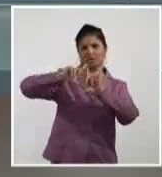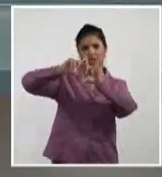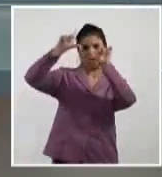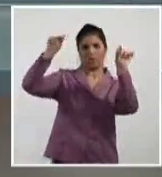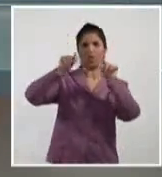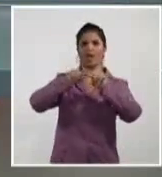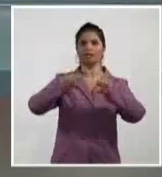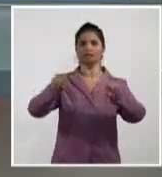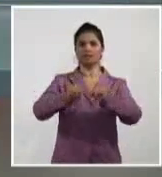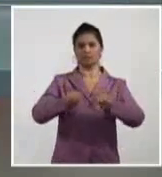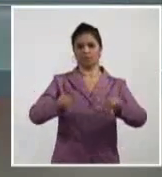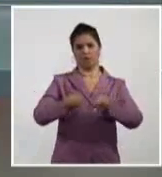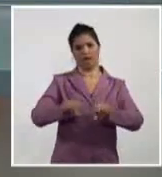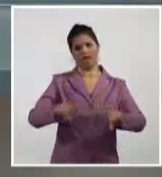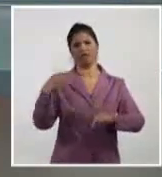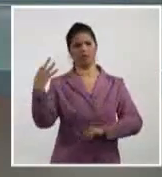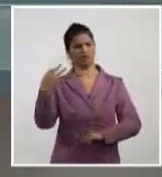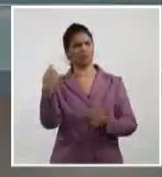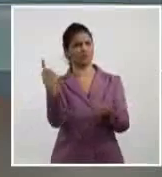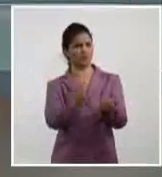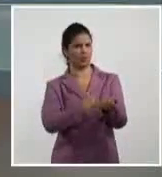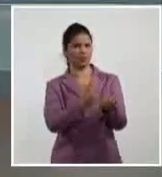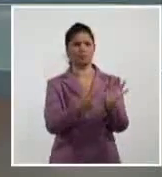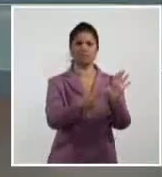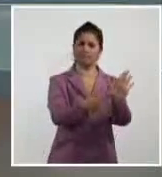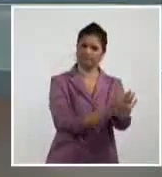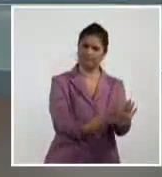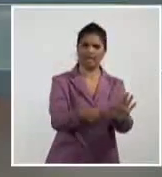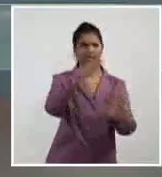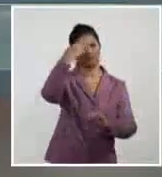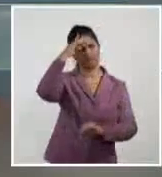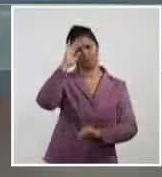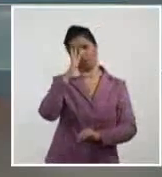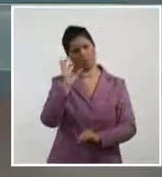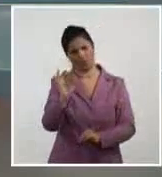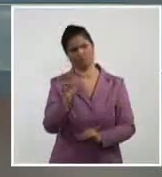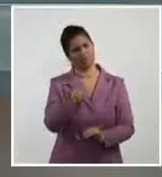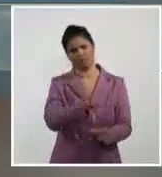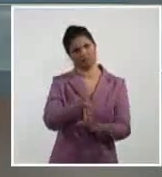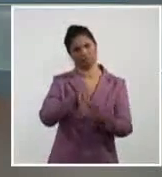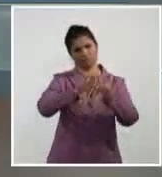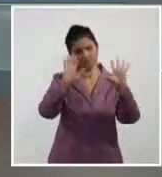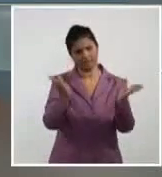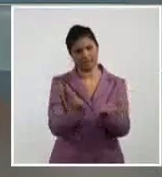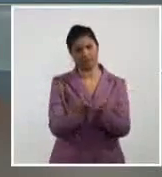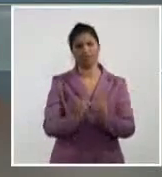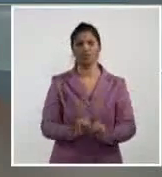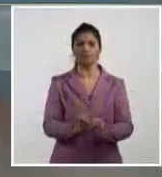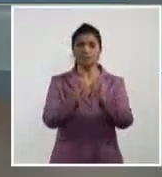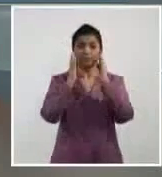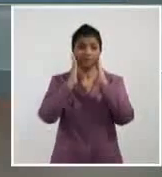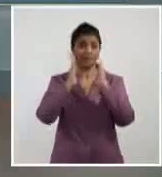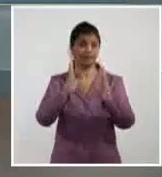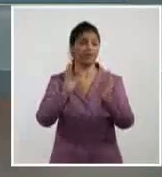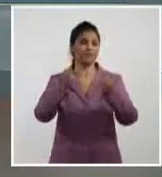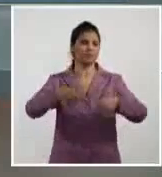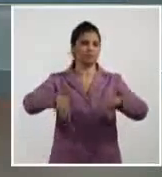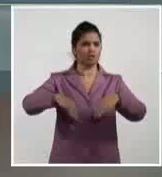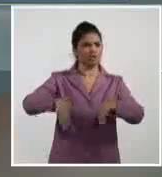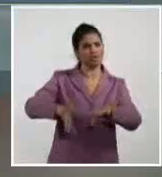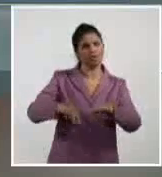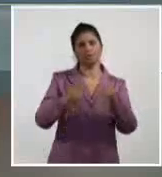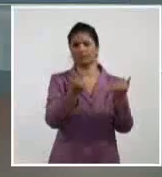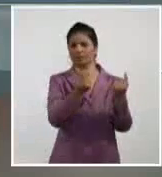en nuestros espacios informativos en materia internacional. Nuestro equipo de trabajo centró su atención en el impacto que desde lo